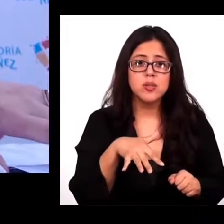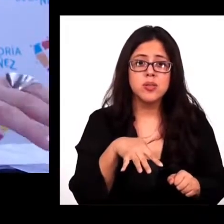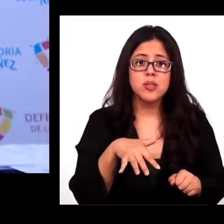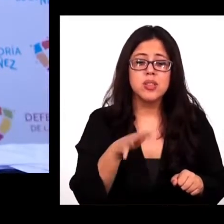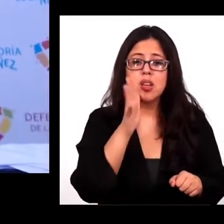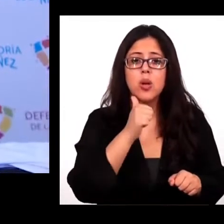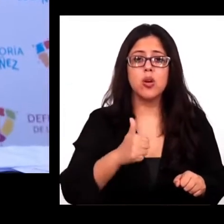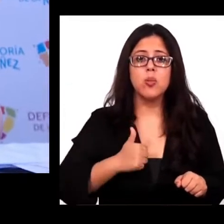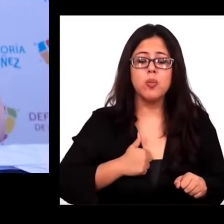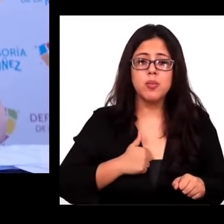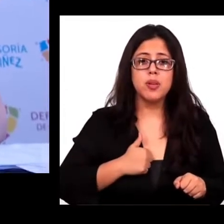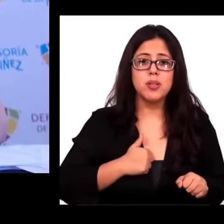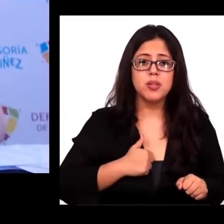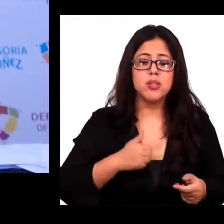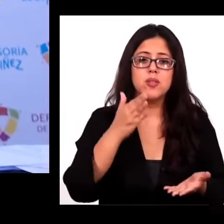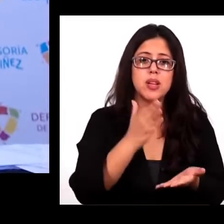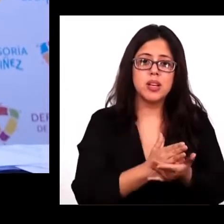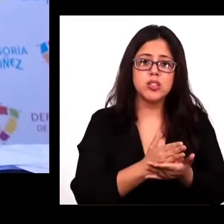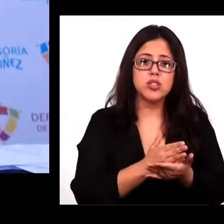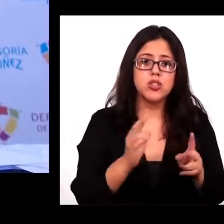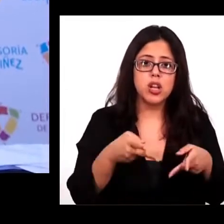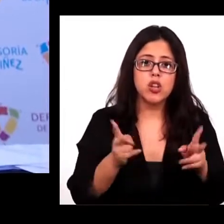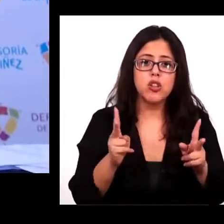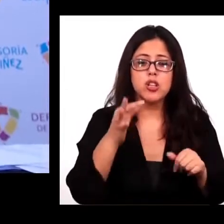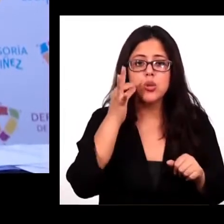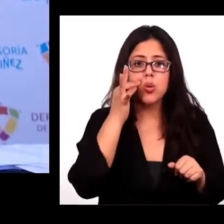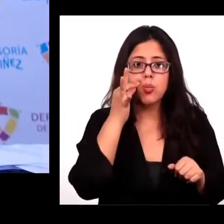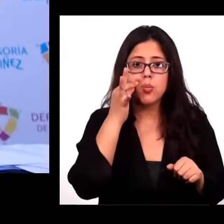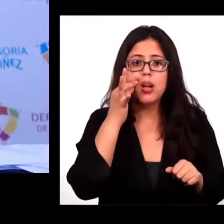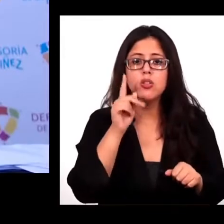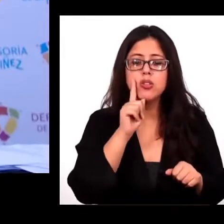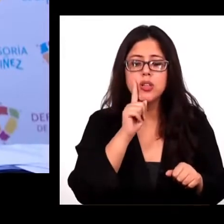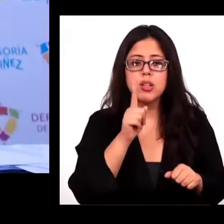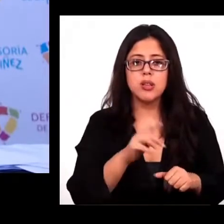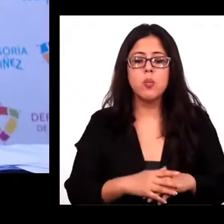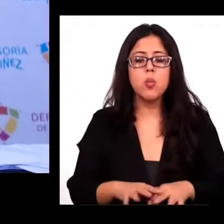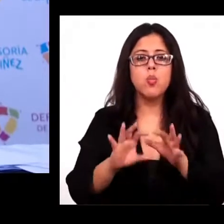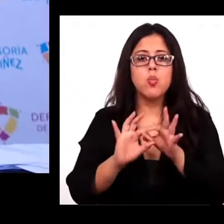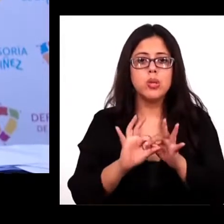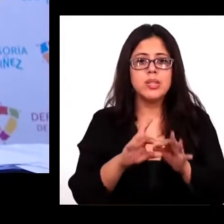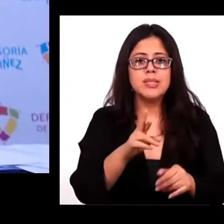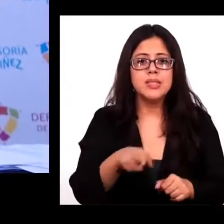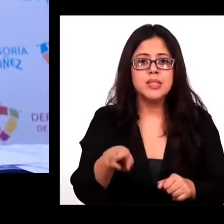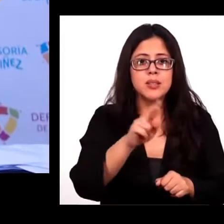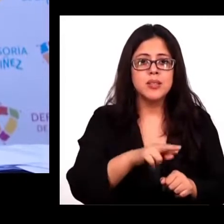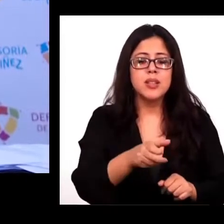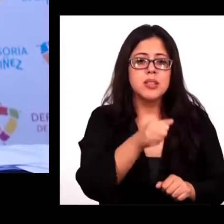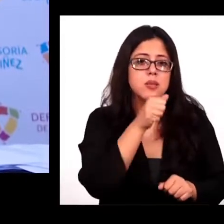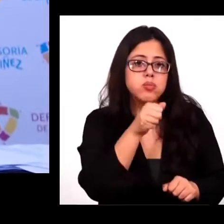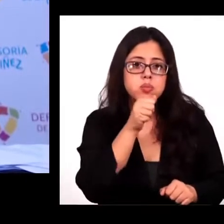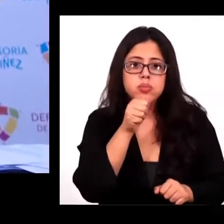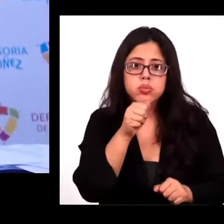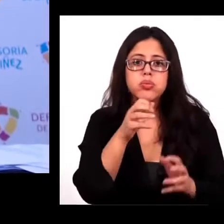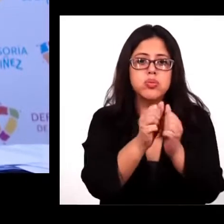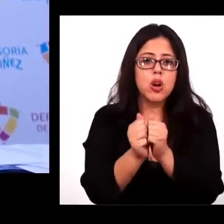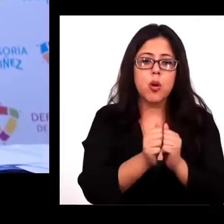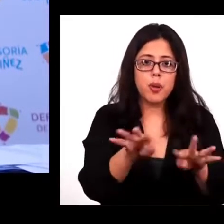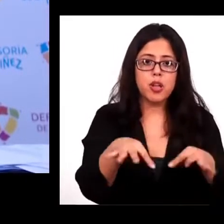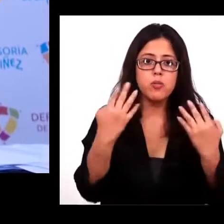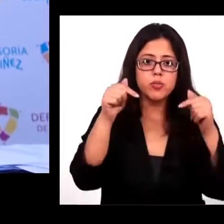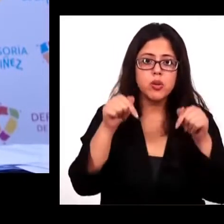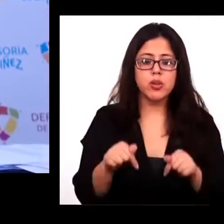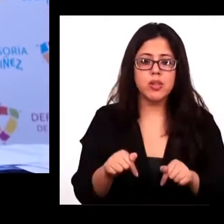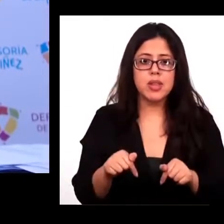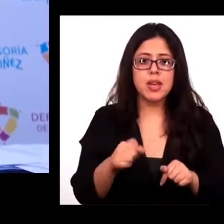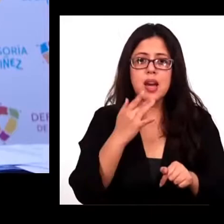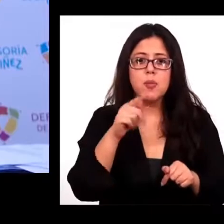manera manifiesta las obligaciones que los derechos humanos le imponen. Agradezco nuevamente a los medios de comunicación que nos han acompañado hoy día, porque